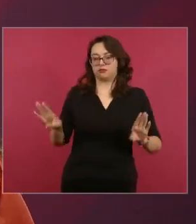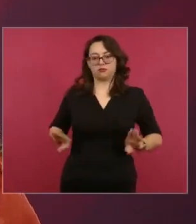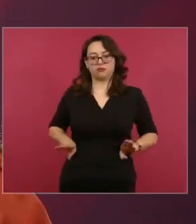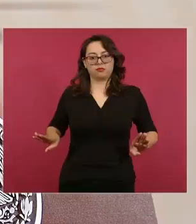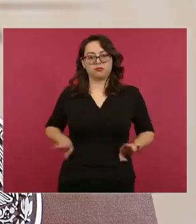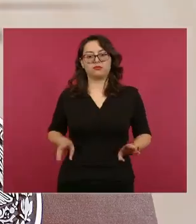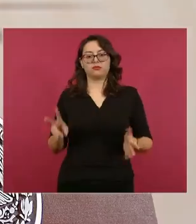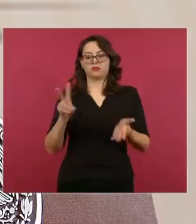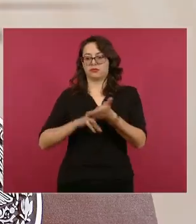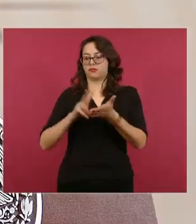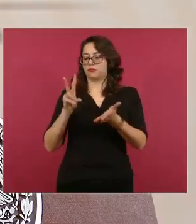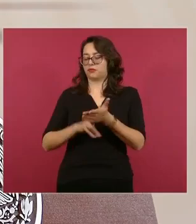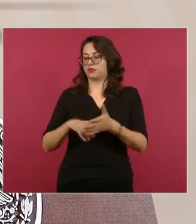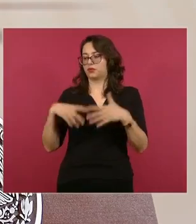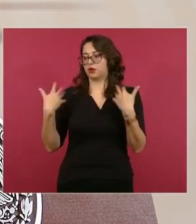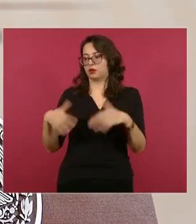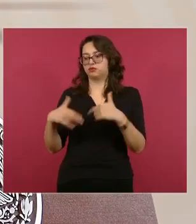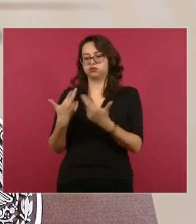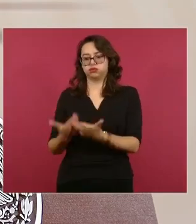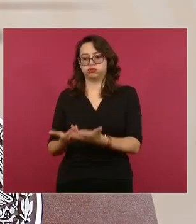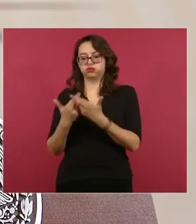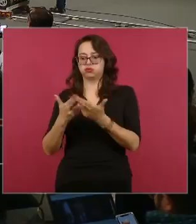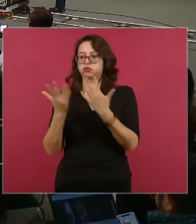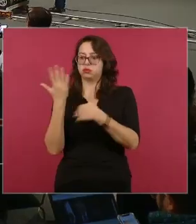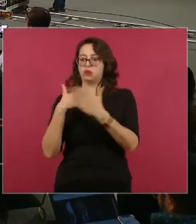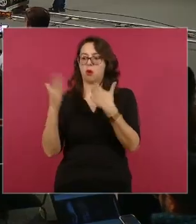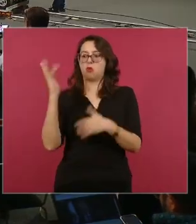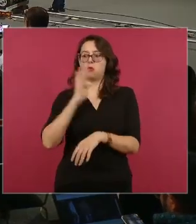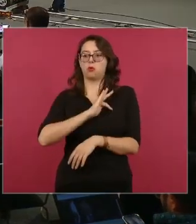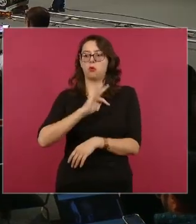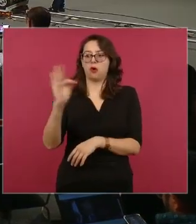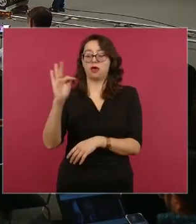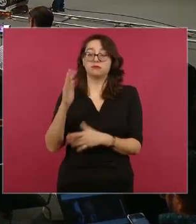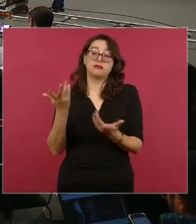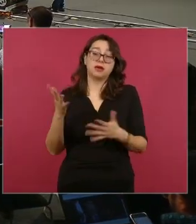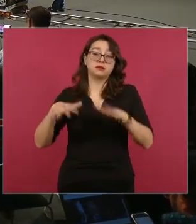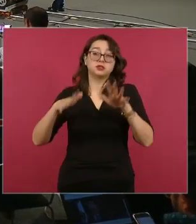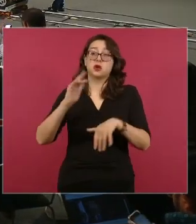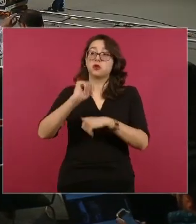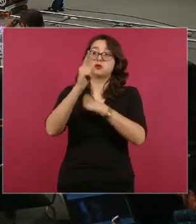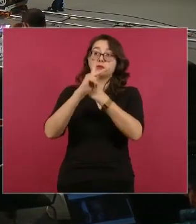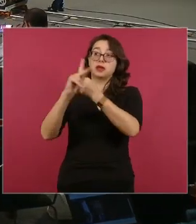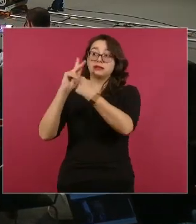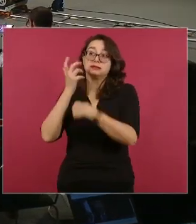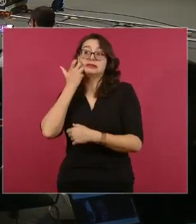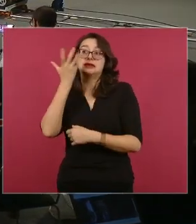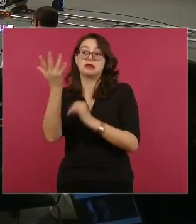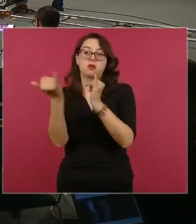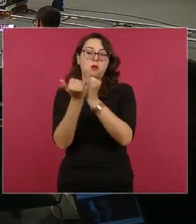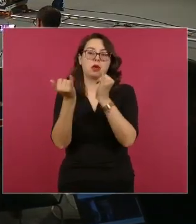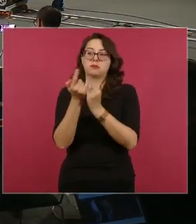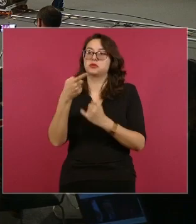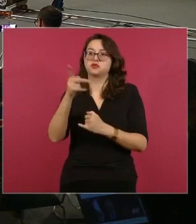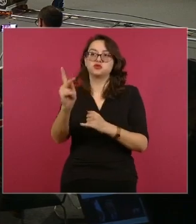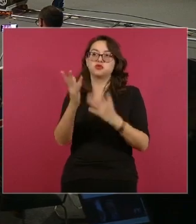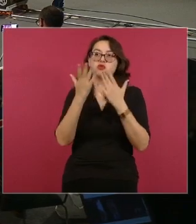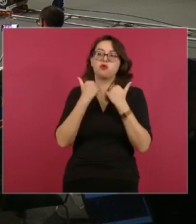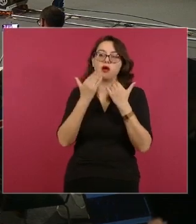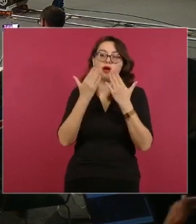que hoy nos permite salir adelante. Entonces, pues por eso